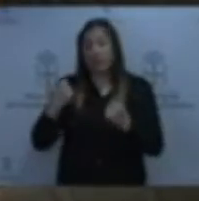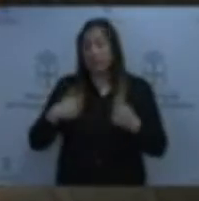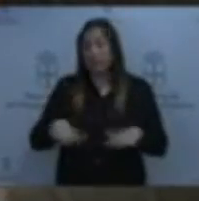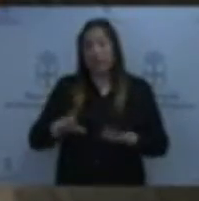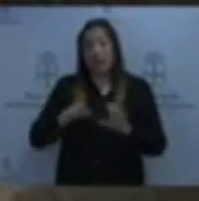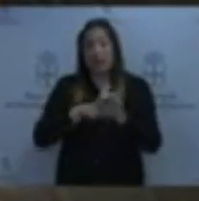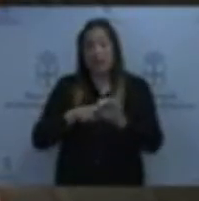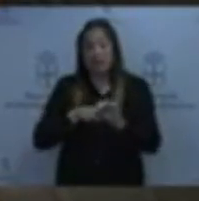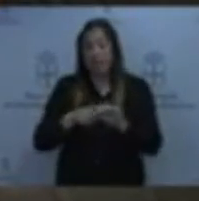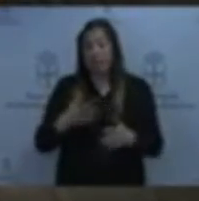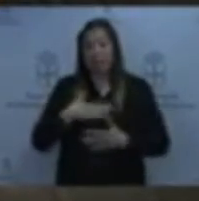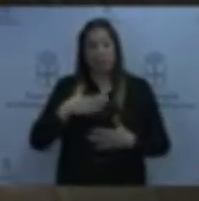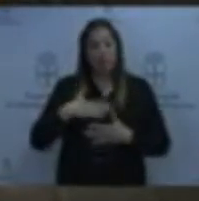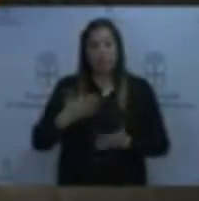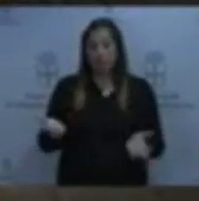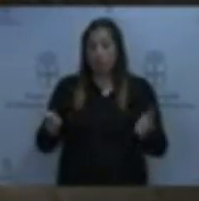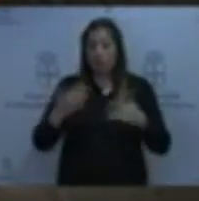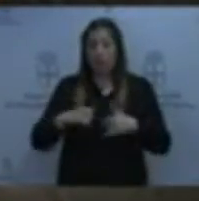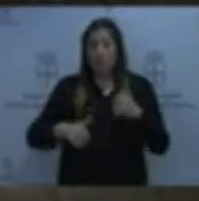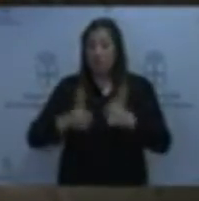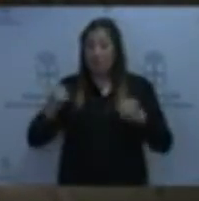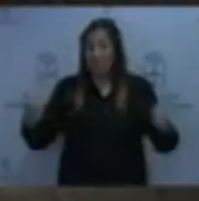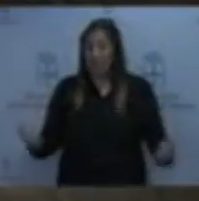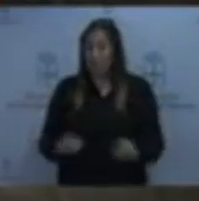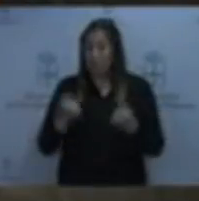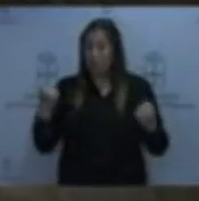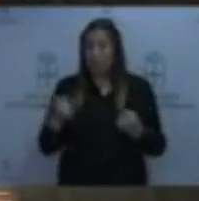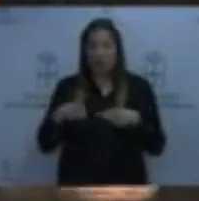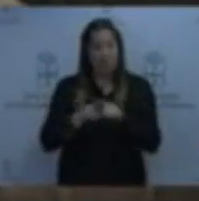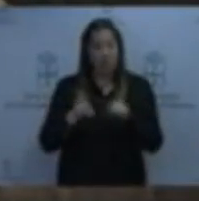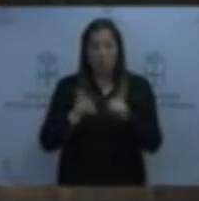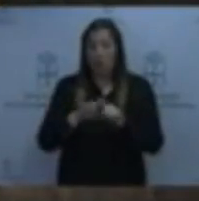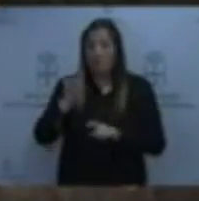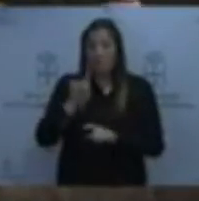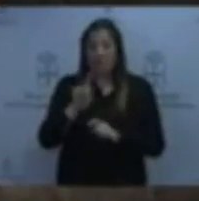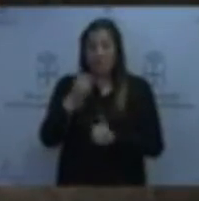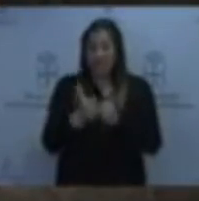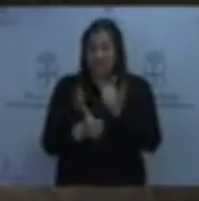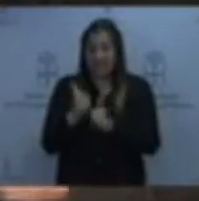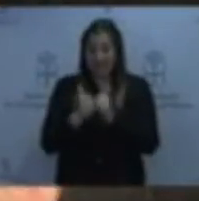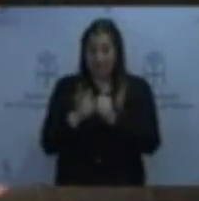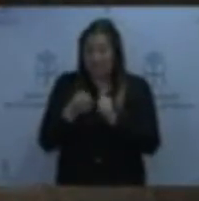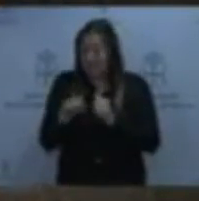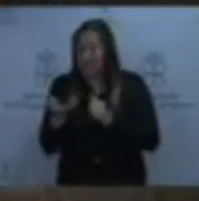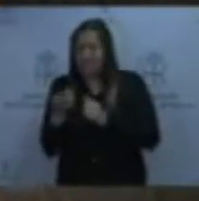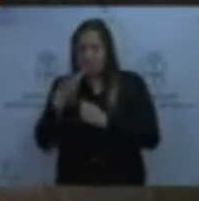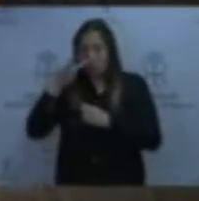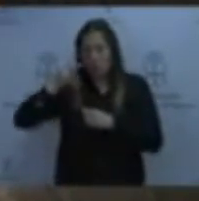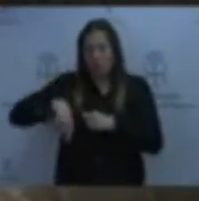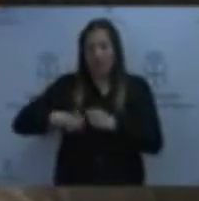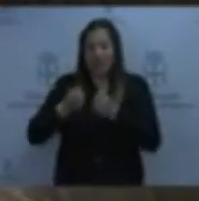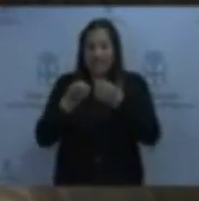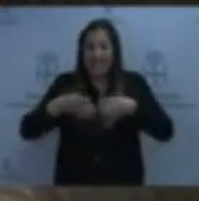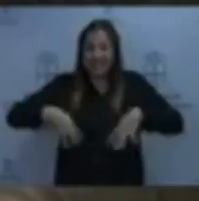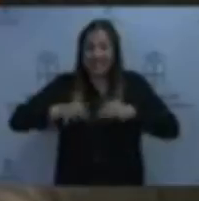sistema sanitario y sus actuaciones están como si estuvieran después del primer examen. Se convocará un nuevo tribunal, unas nuevas plazas,